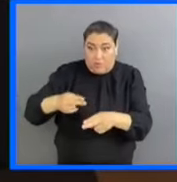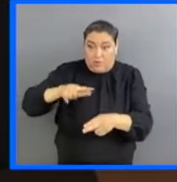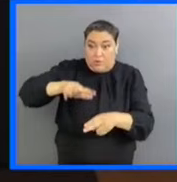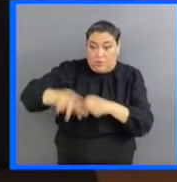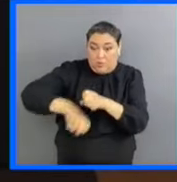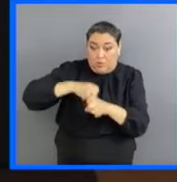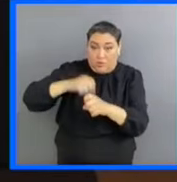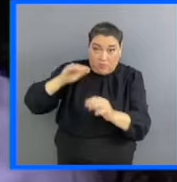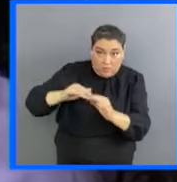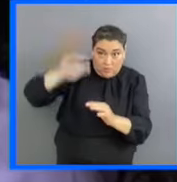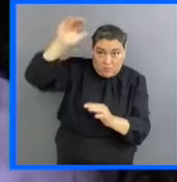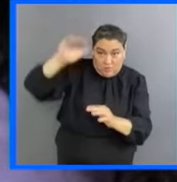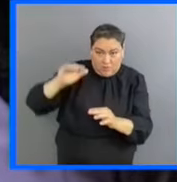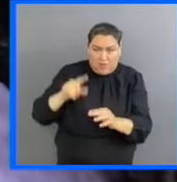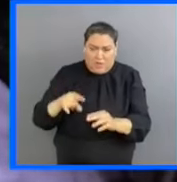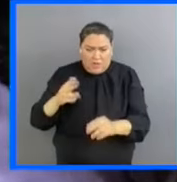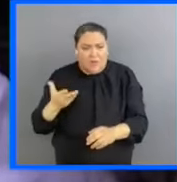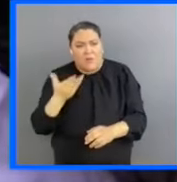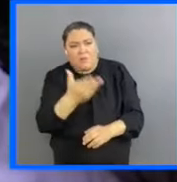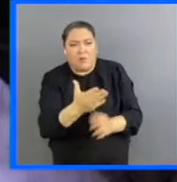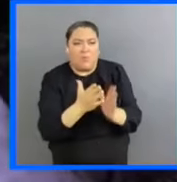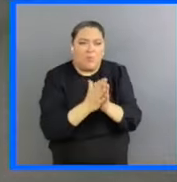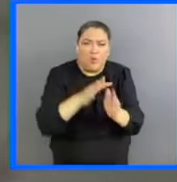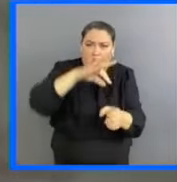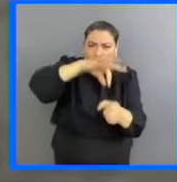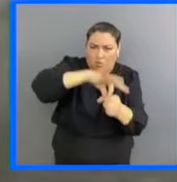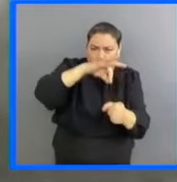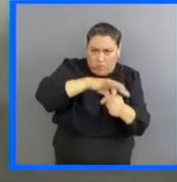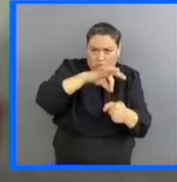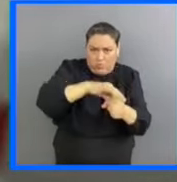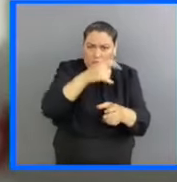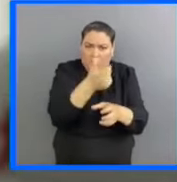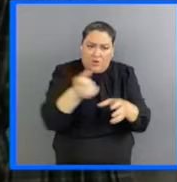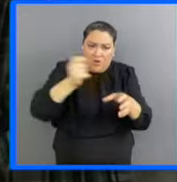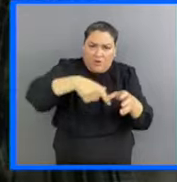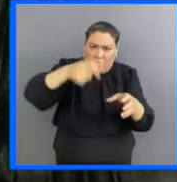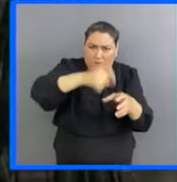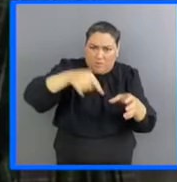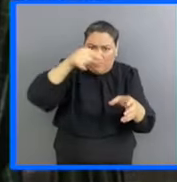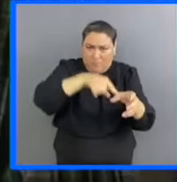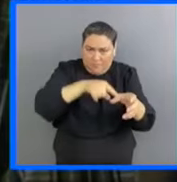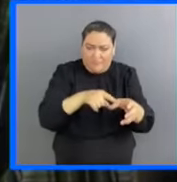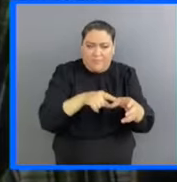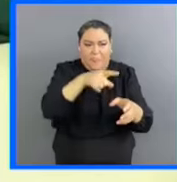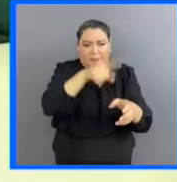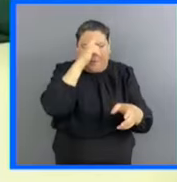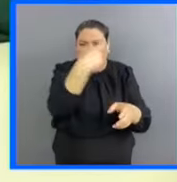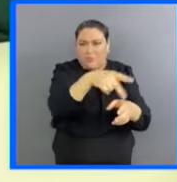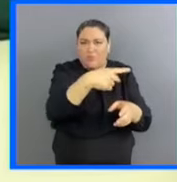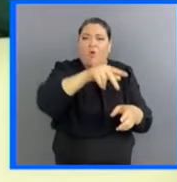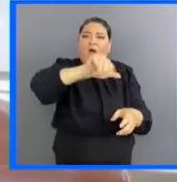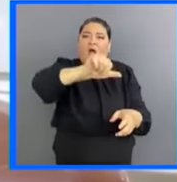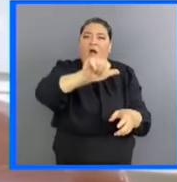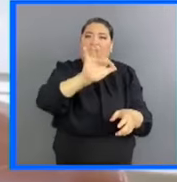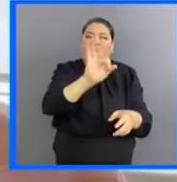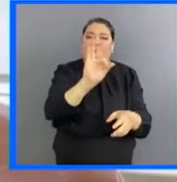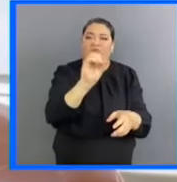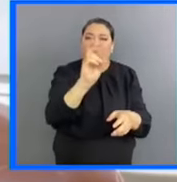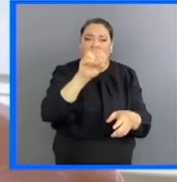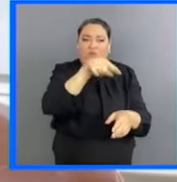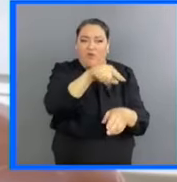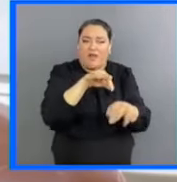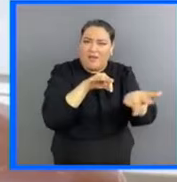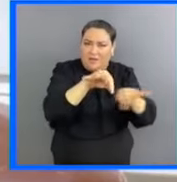pueden solicitar la devolución de los montos acumulados en la cuenta individual de una persona trabajadora